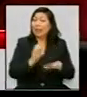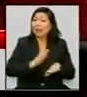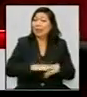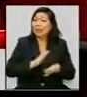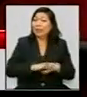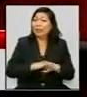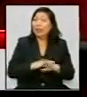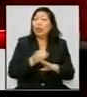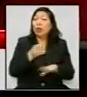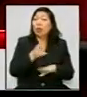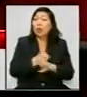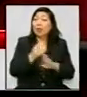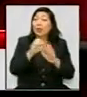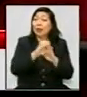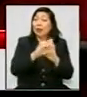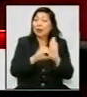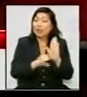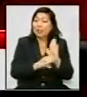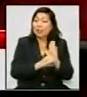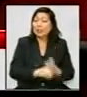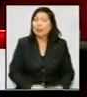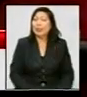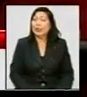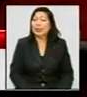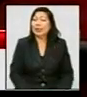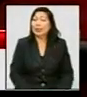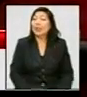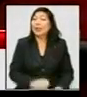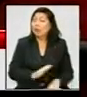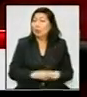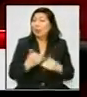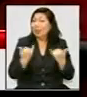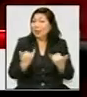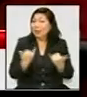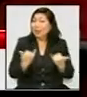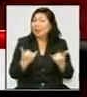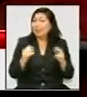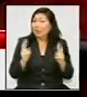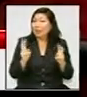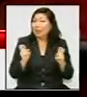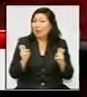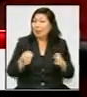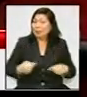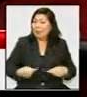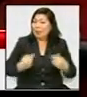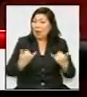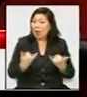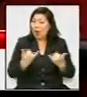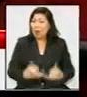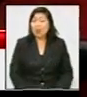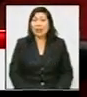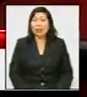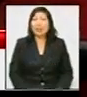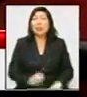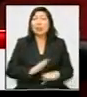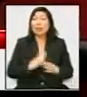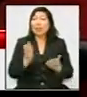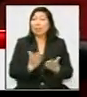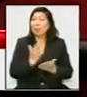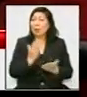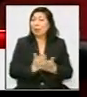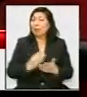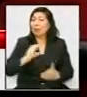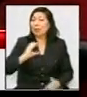la inconstitucionalidad, presidente. Sobre este, justamente sobre este tema que estamos debatiendo ahora del señor Chavarri,